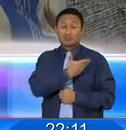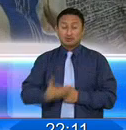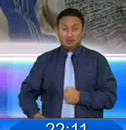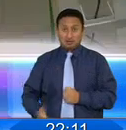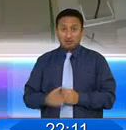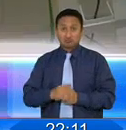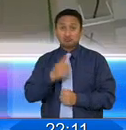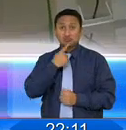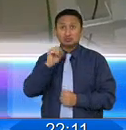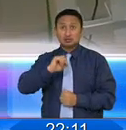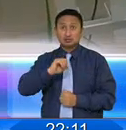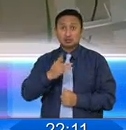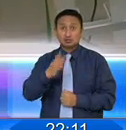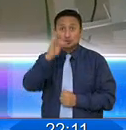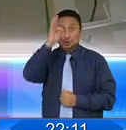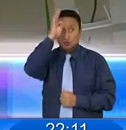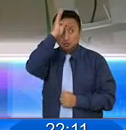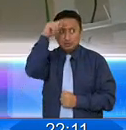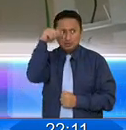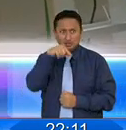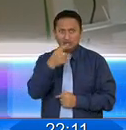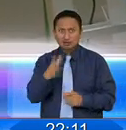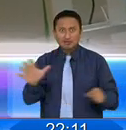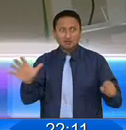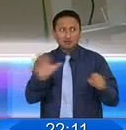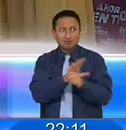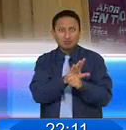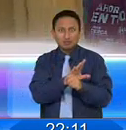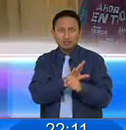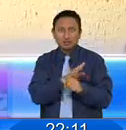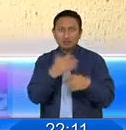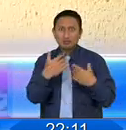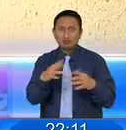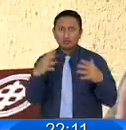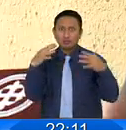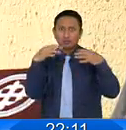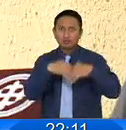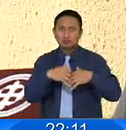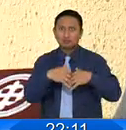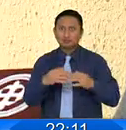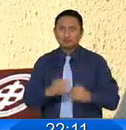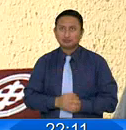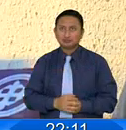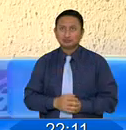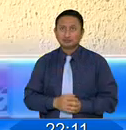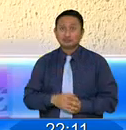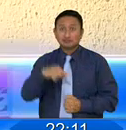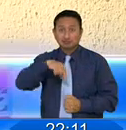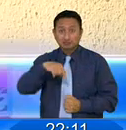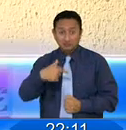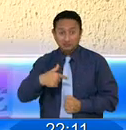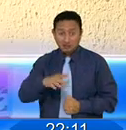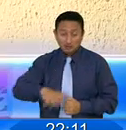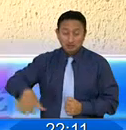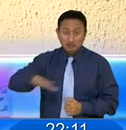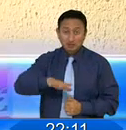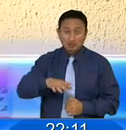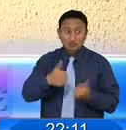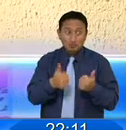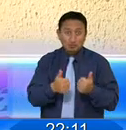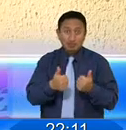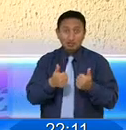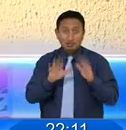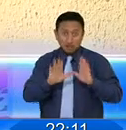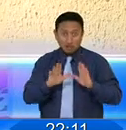institución, asegura que los hospitales siguen en condiciones críticas. No existe un oxigenamiento en el sistema sanitario como